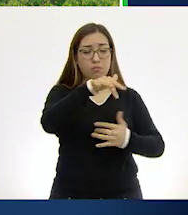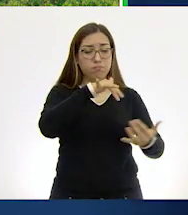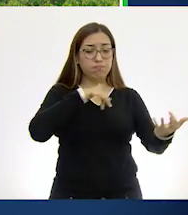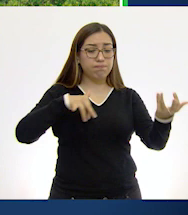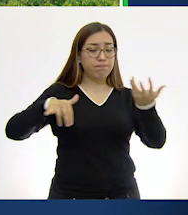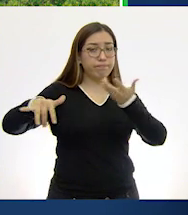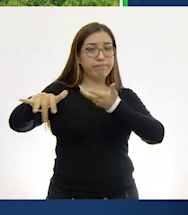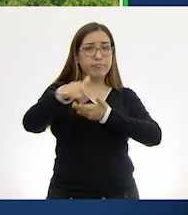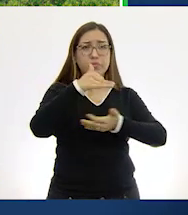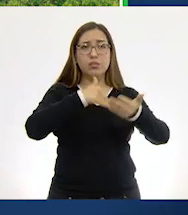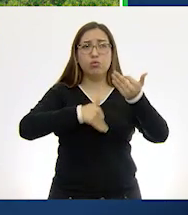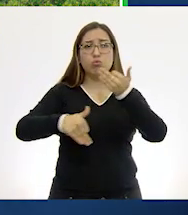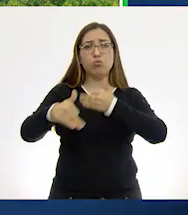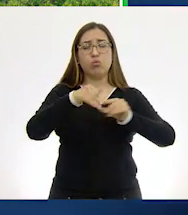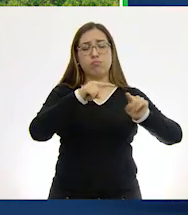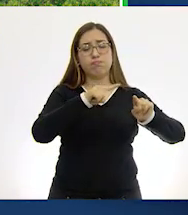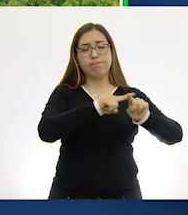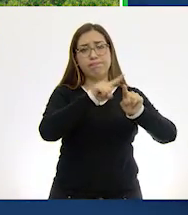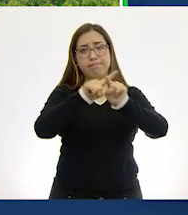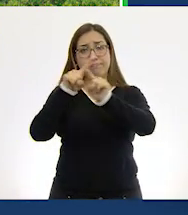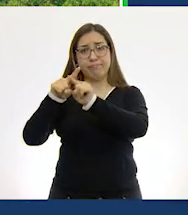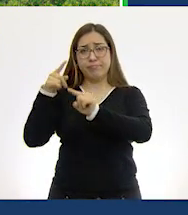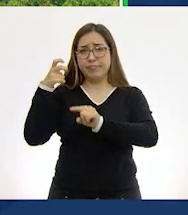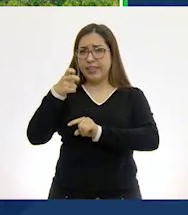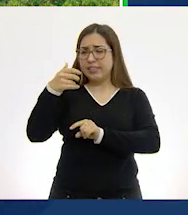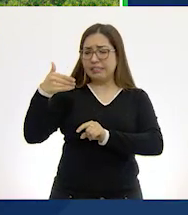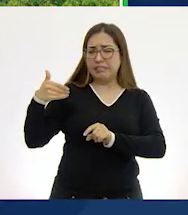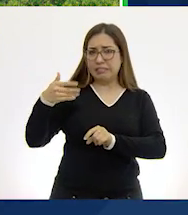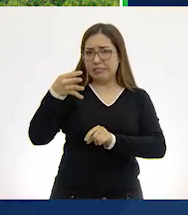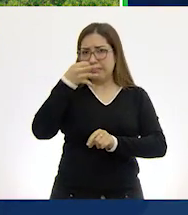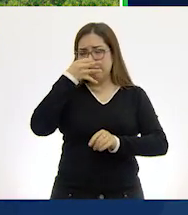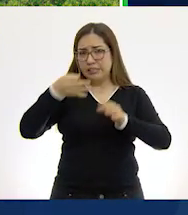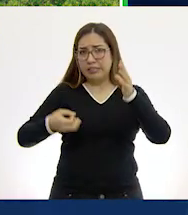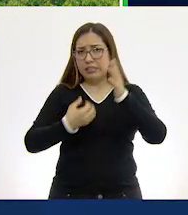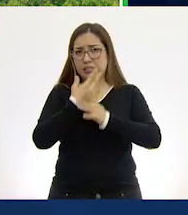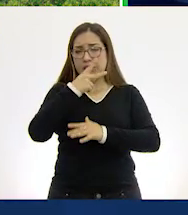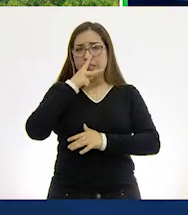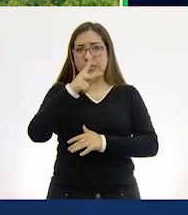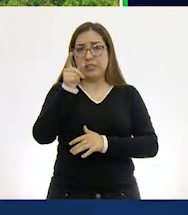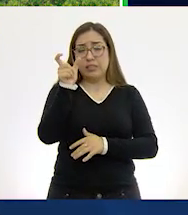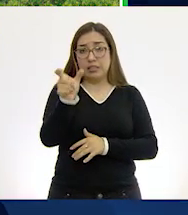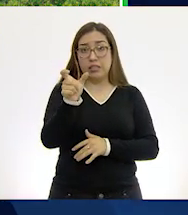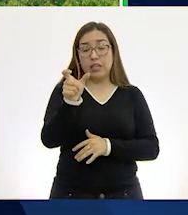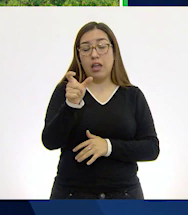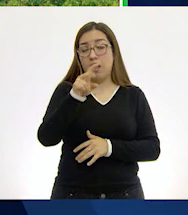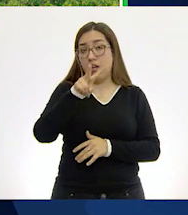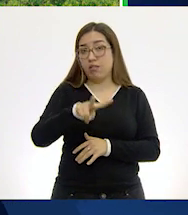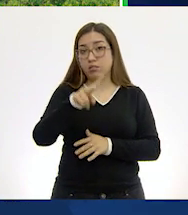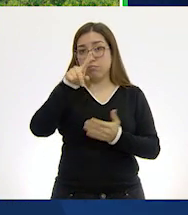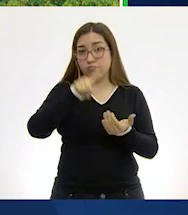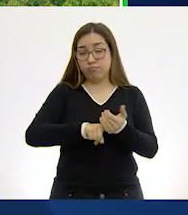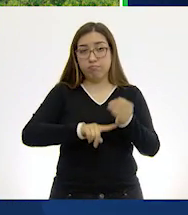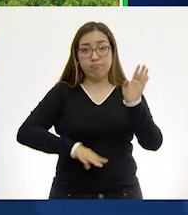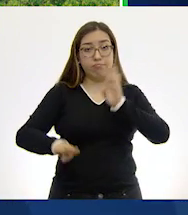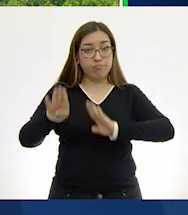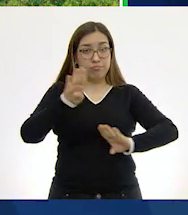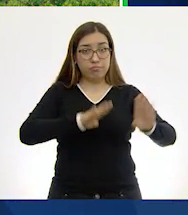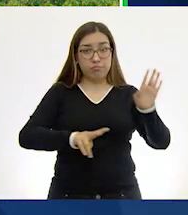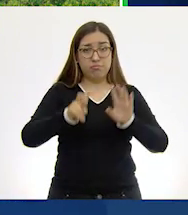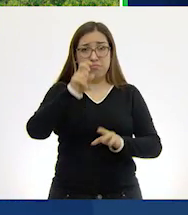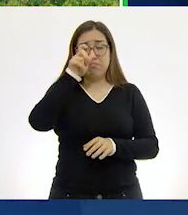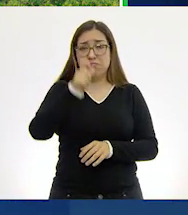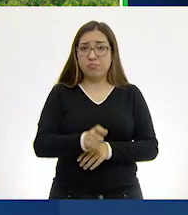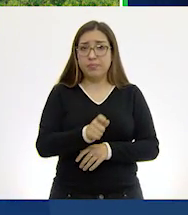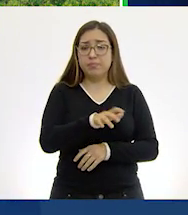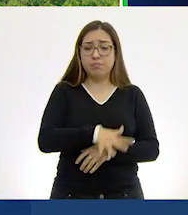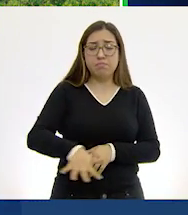vida. Este reciente concepto incluye varios niveles de la organización biológica. Abarca la diversidad de